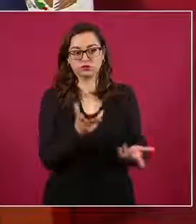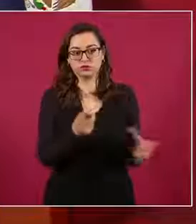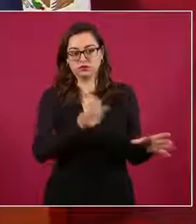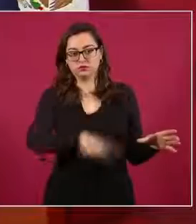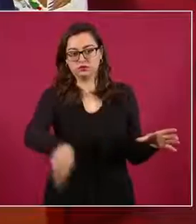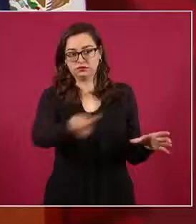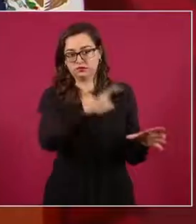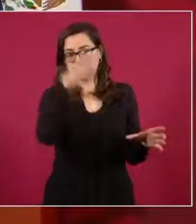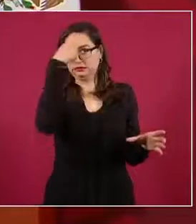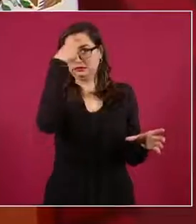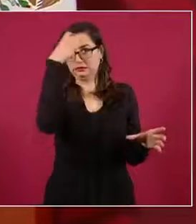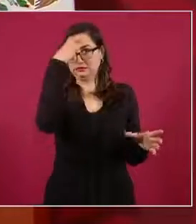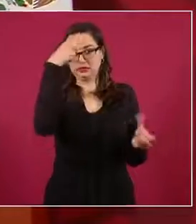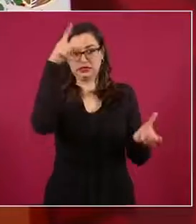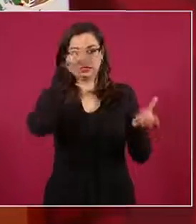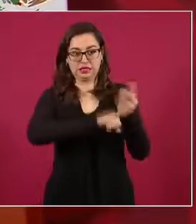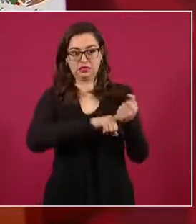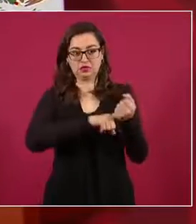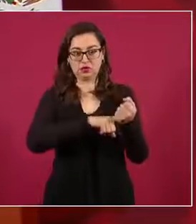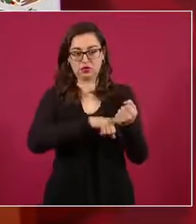pensamiento, la esencia